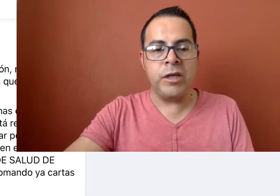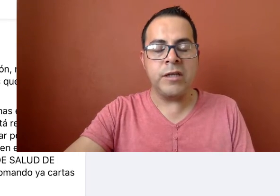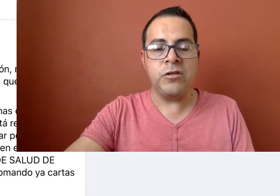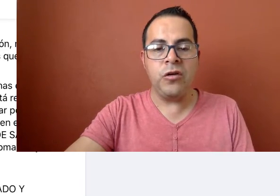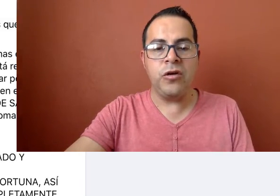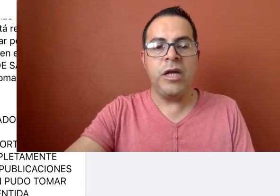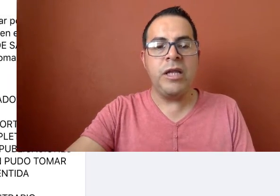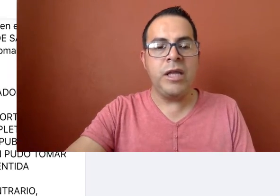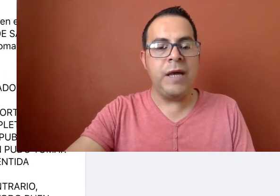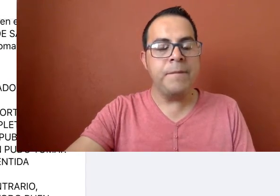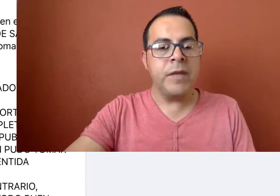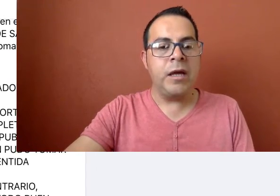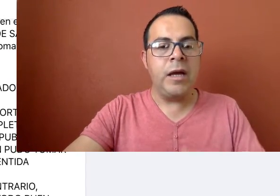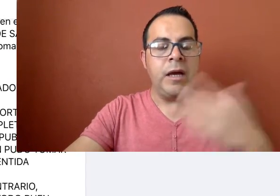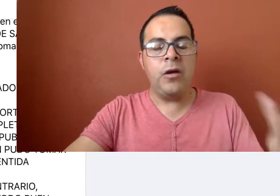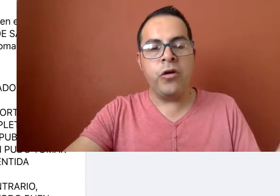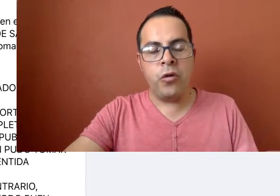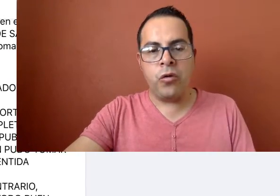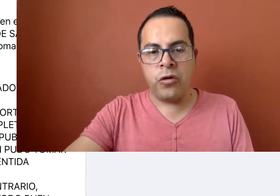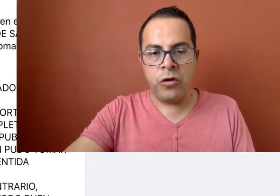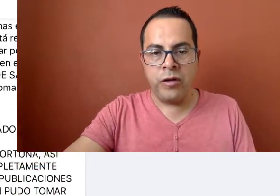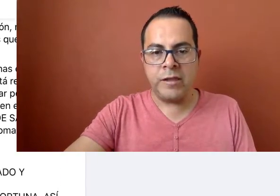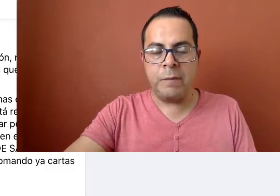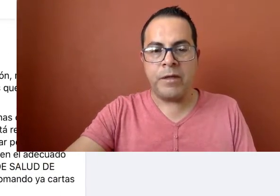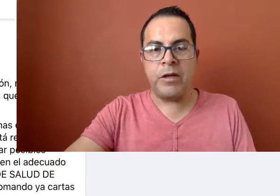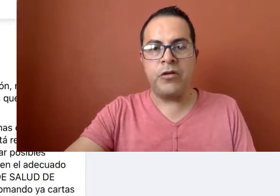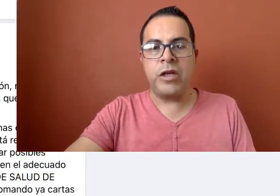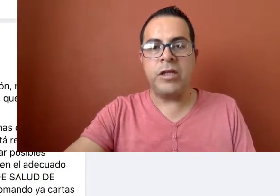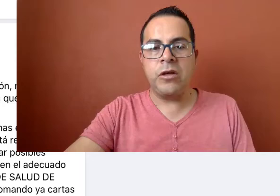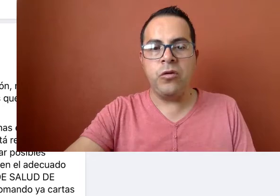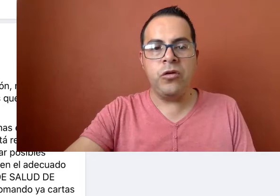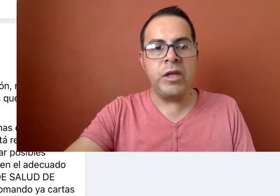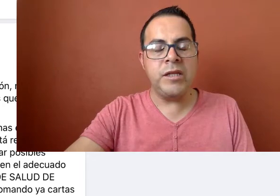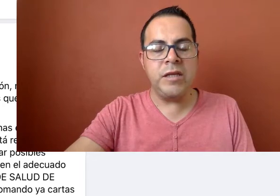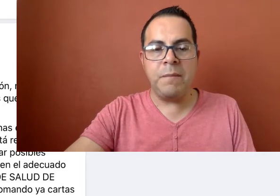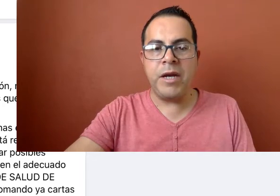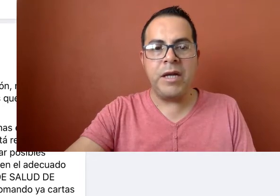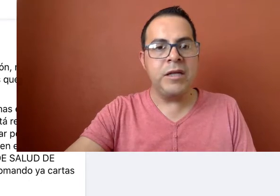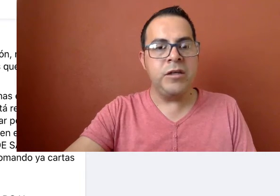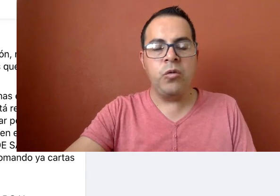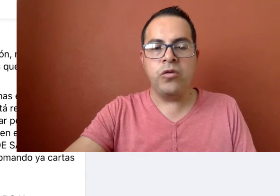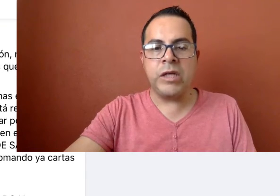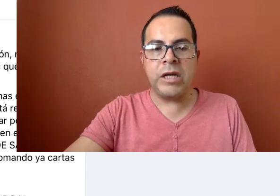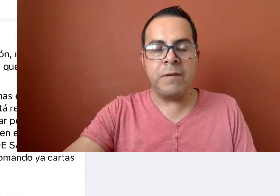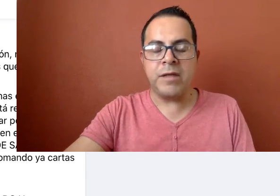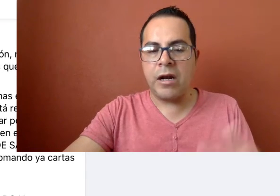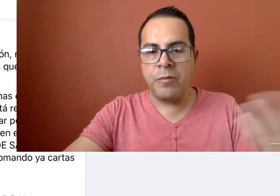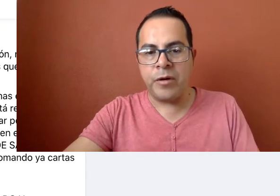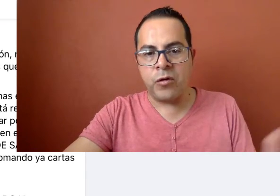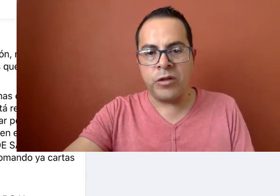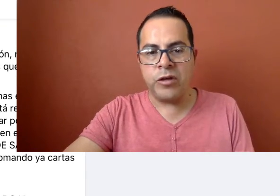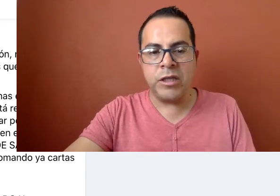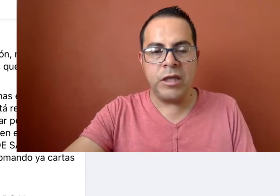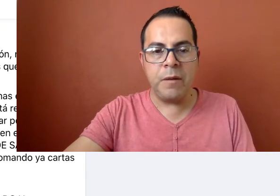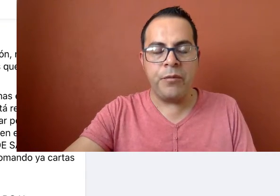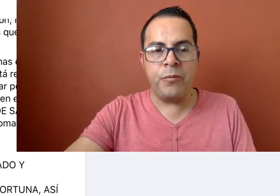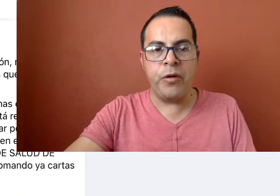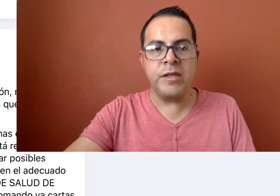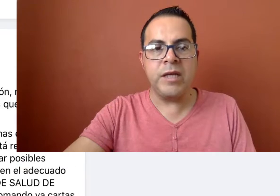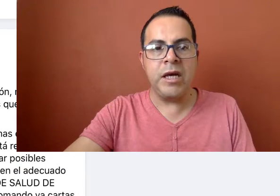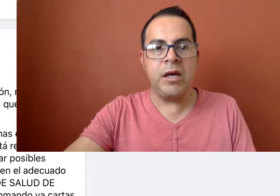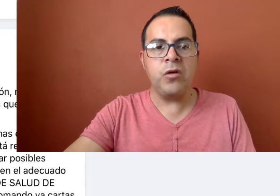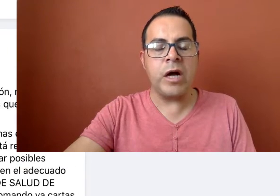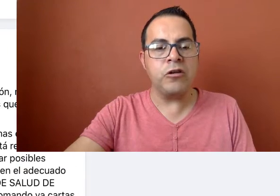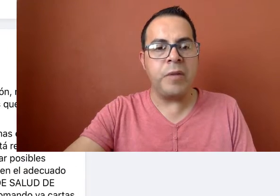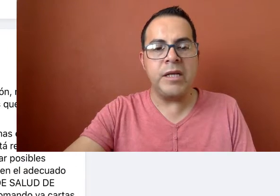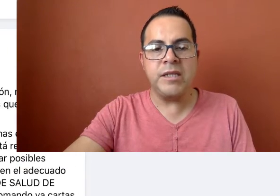fue la actualización de lo que ocurrió desde el pasado 31 de diciembre. Si gustan revisarlo por cuestiones de tiempo,